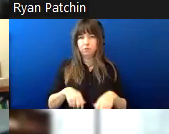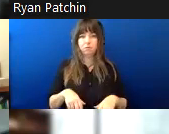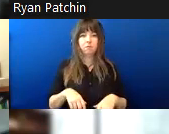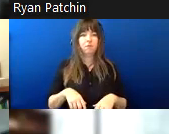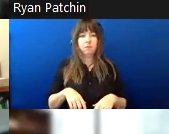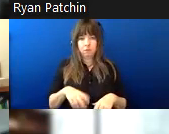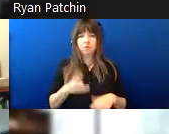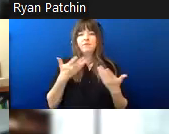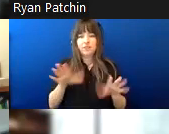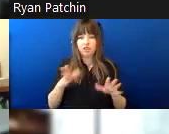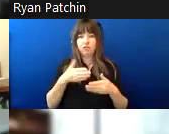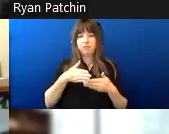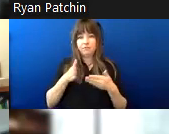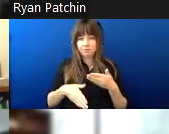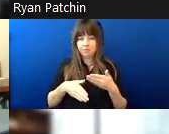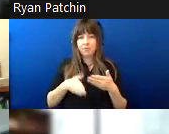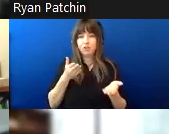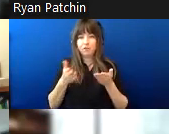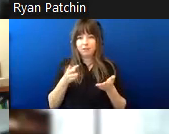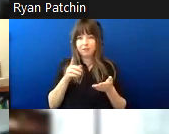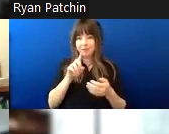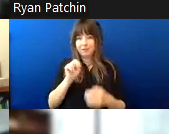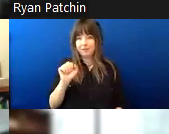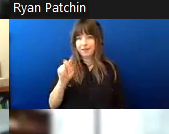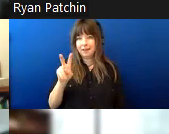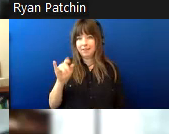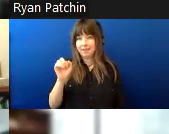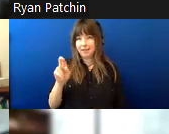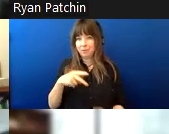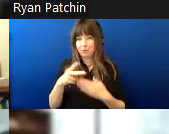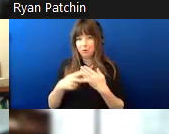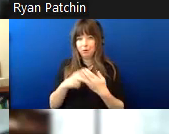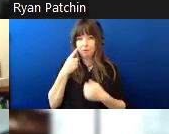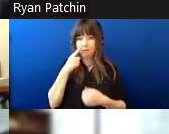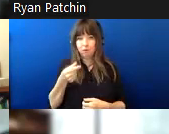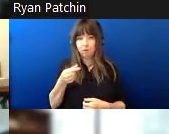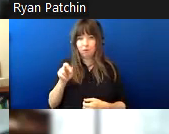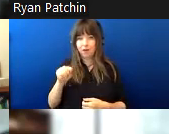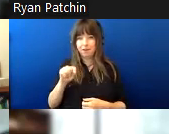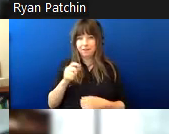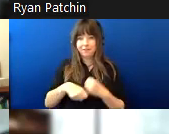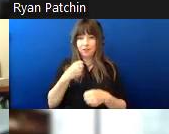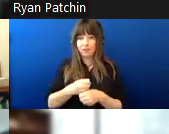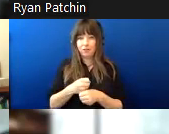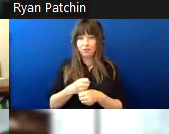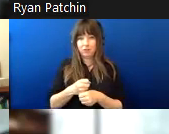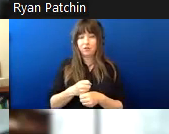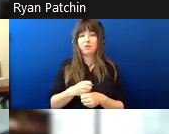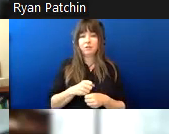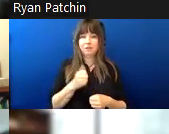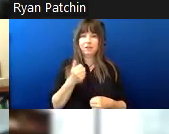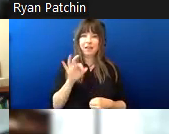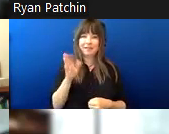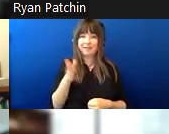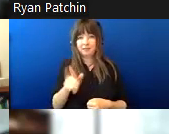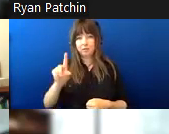Entonces lo que primero hemos completado es el programa de navegador para estar en el 19-20.